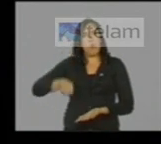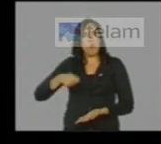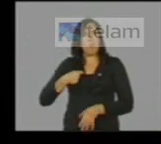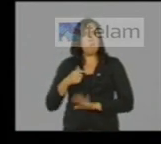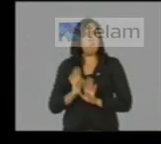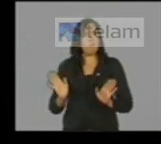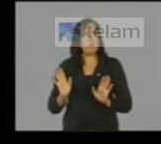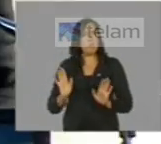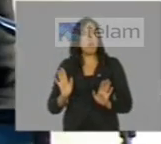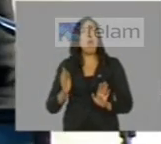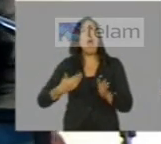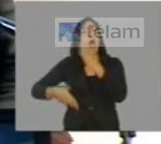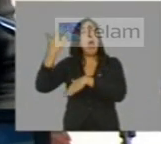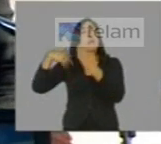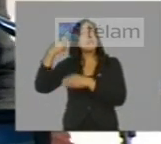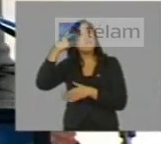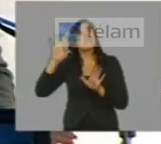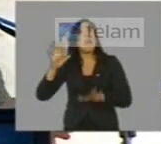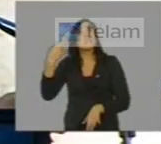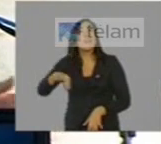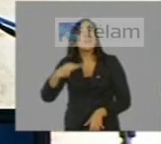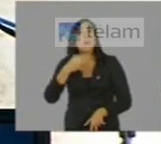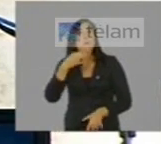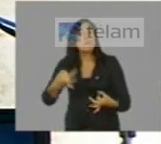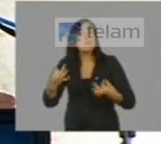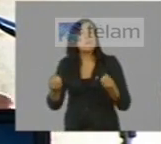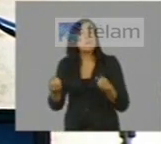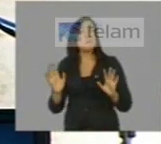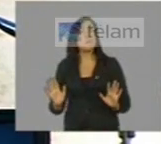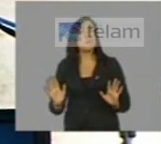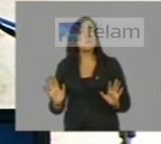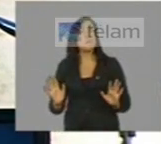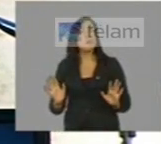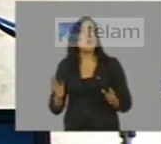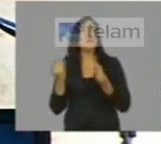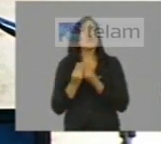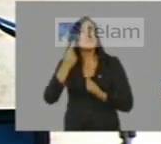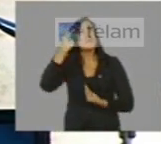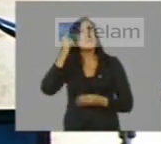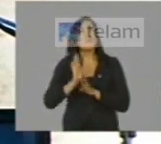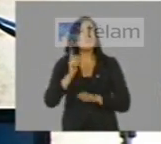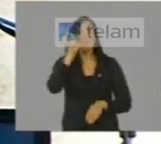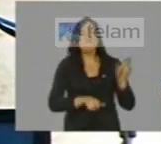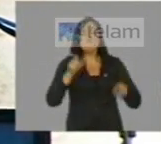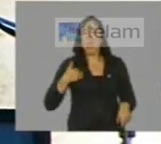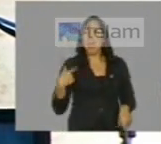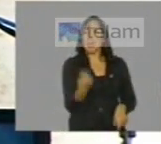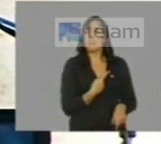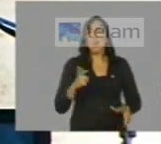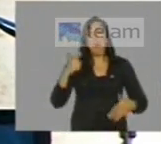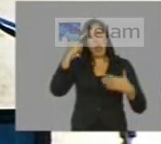modelo a seguir, porque estaban convencidos que los argentinos no valíamos la pena, no teníamos las suficientes capacidades